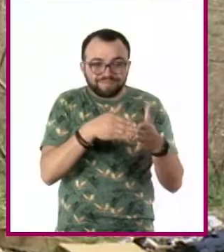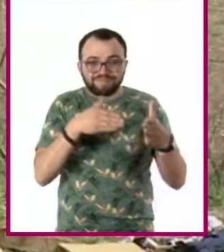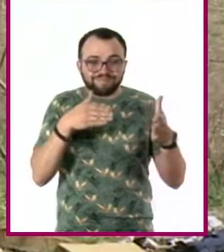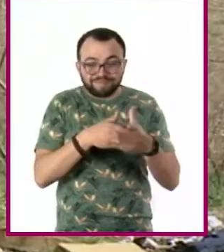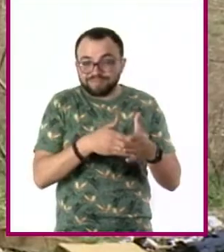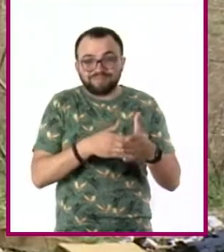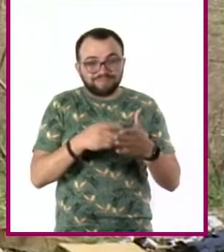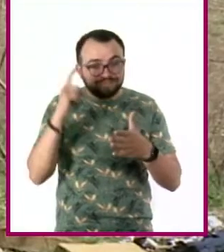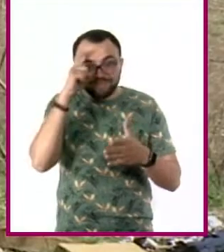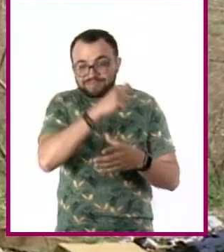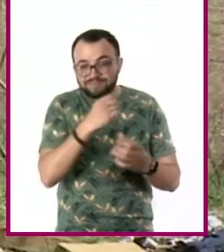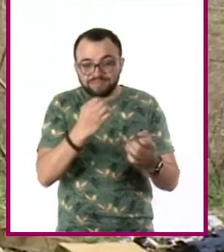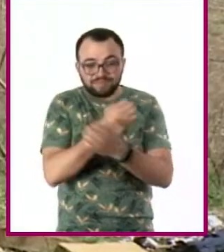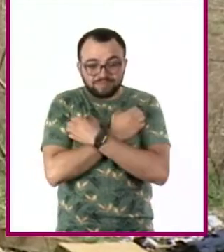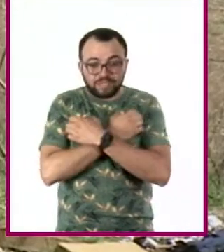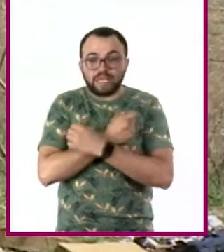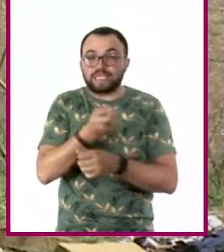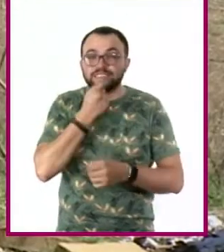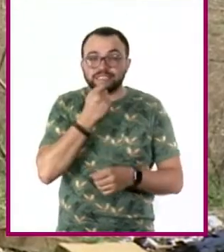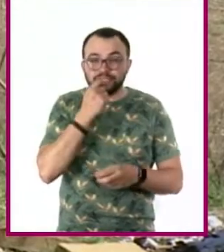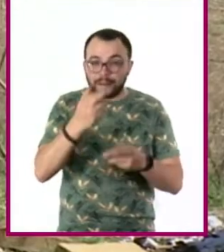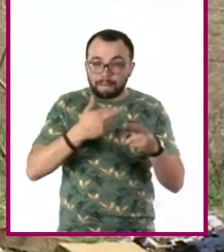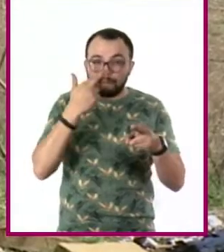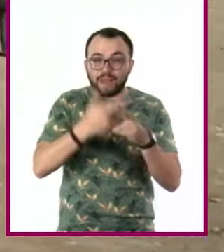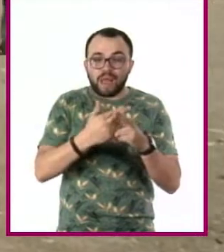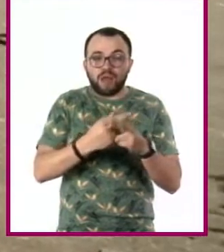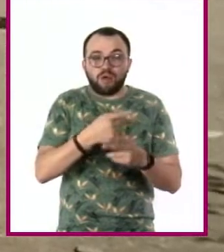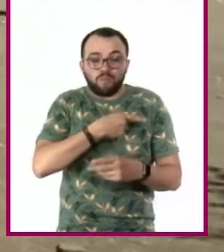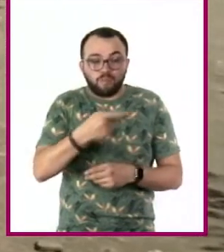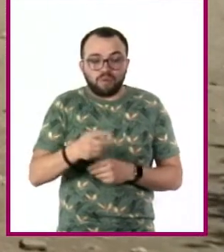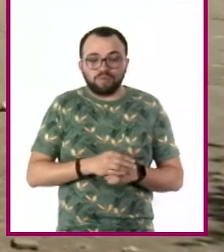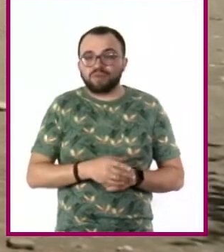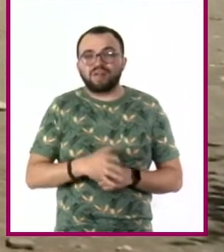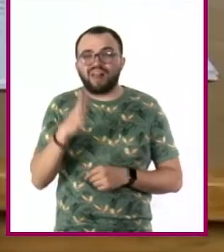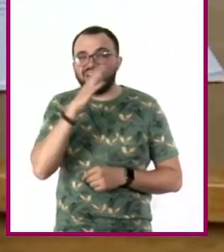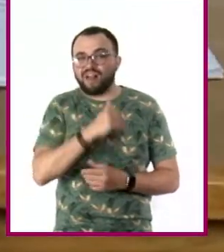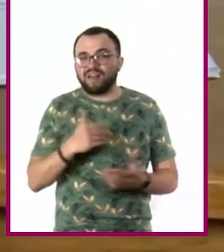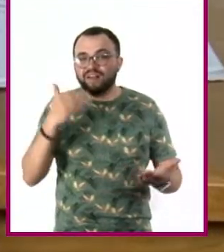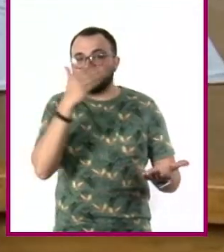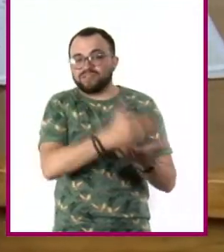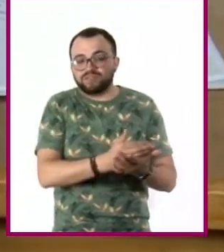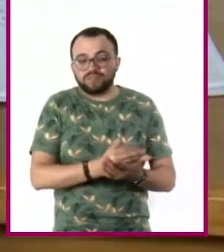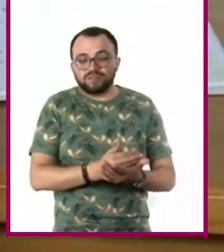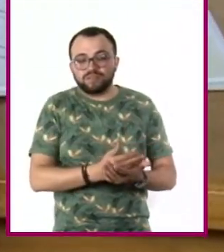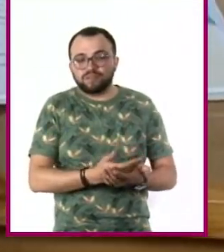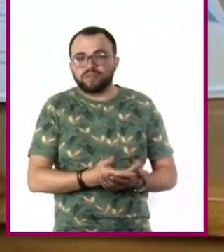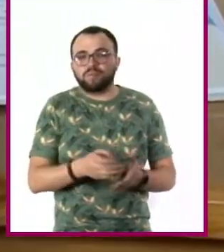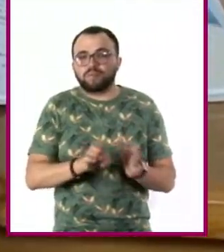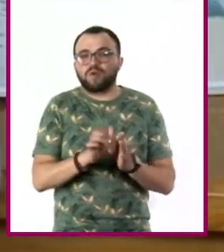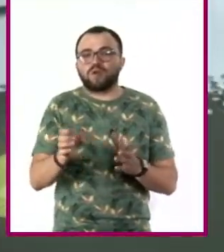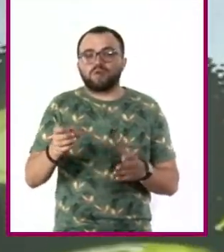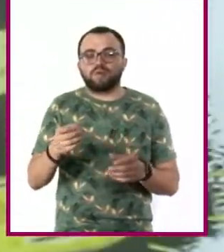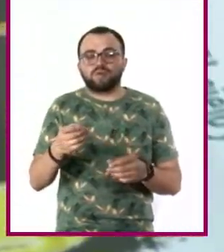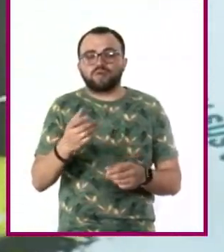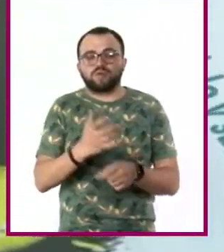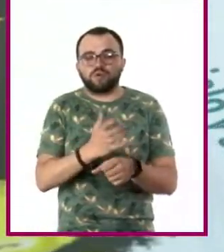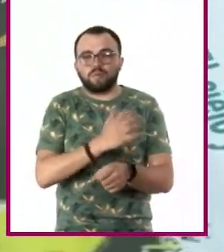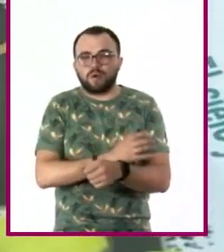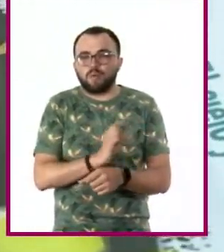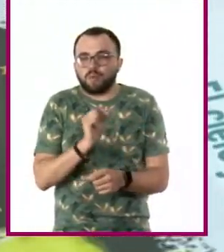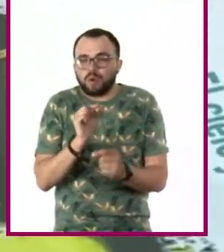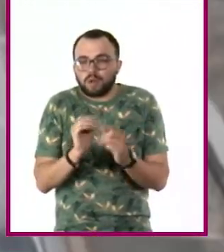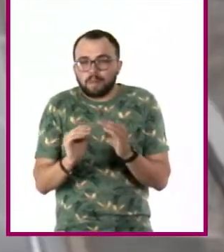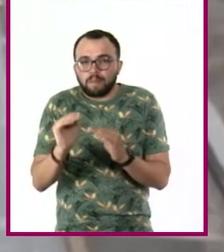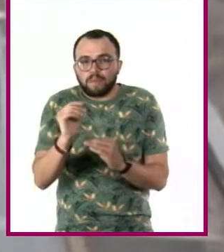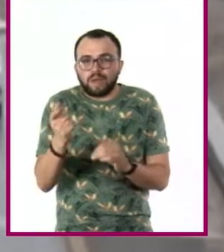más pobres tienen 4 veces más probabilidades de no asistir a la escuela que el caso de compañeros con familias de mejores